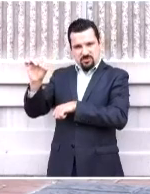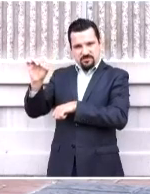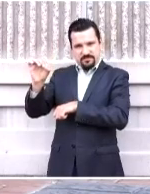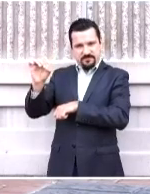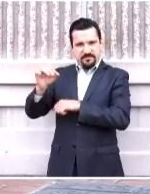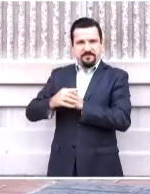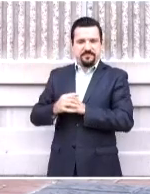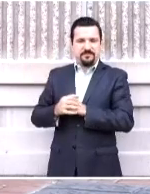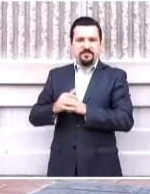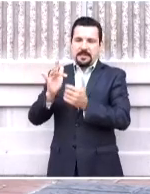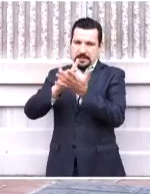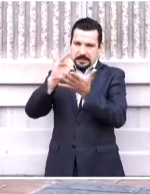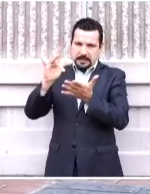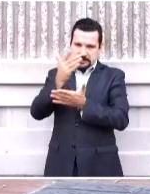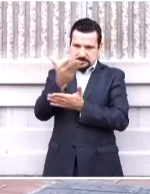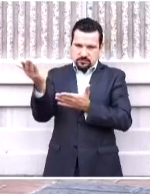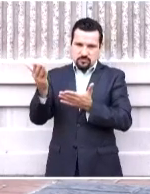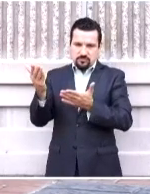apoyo.